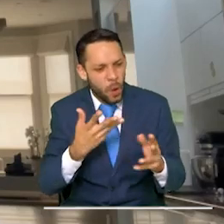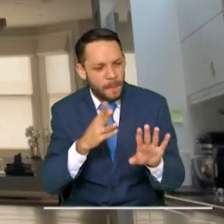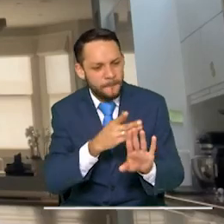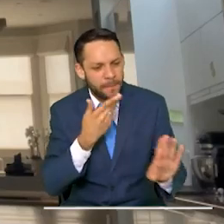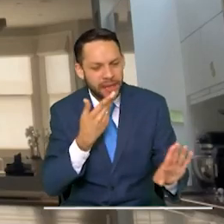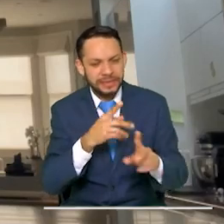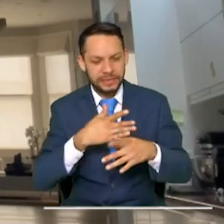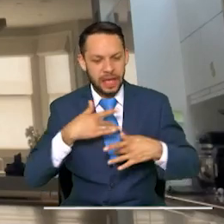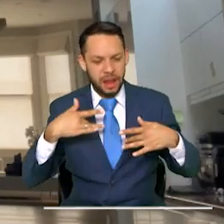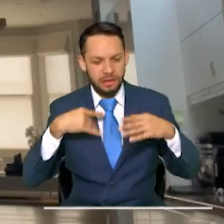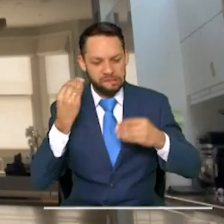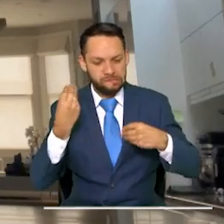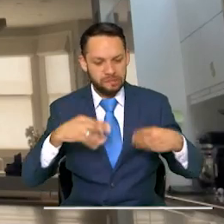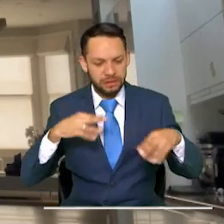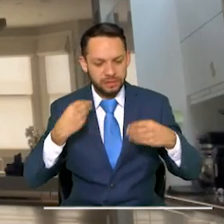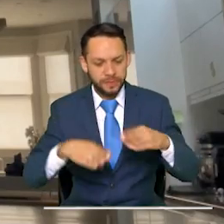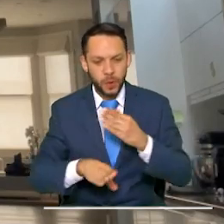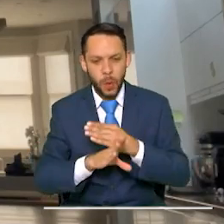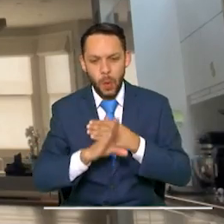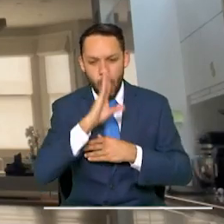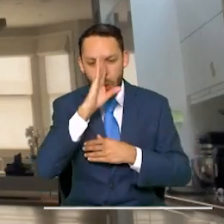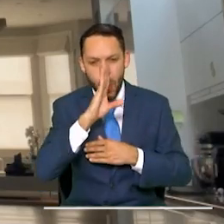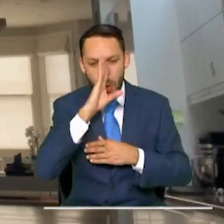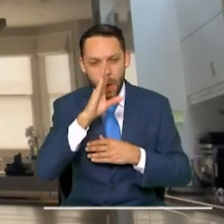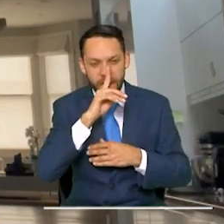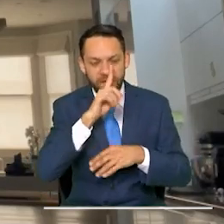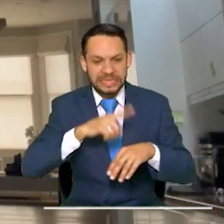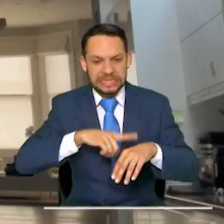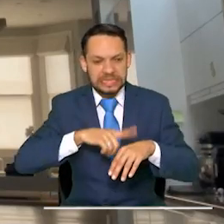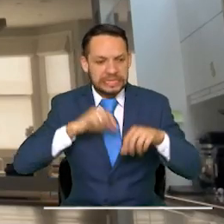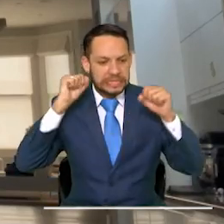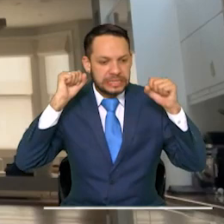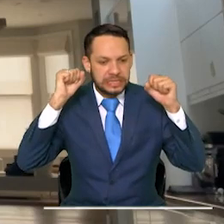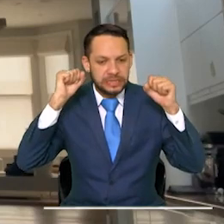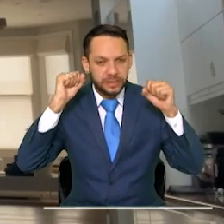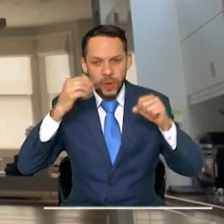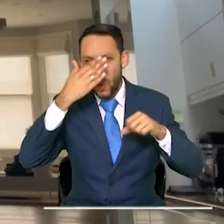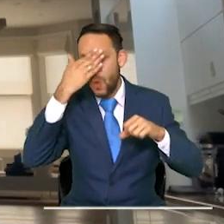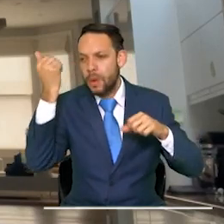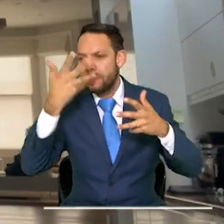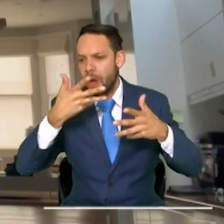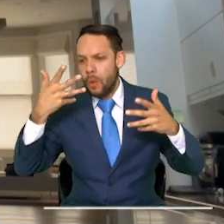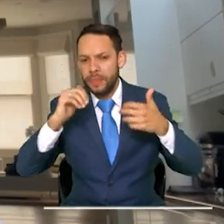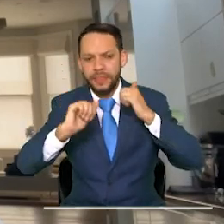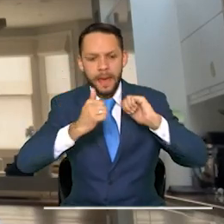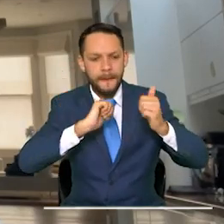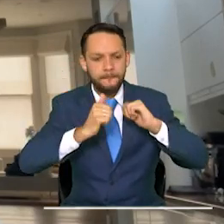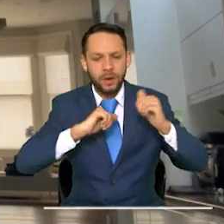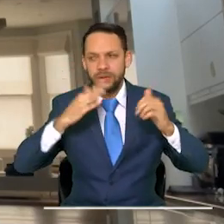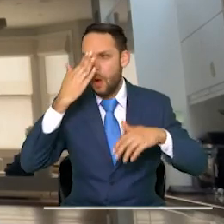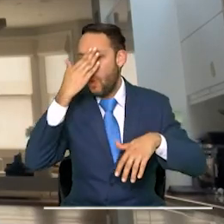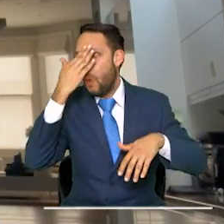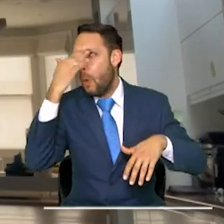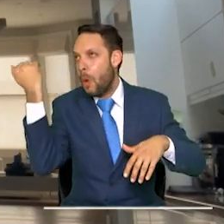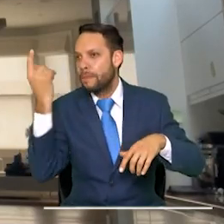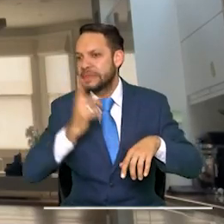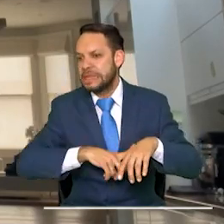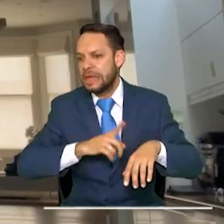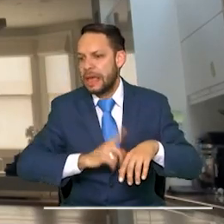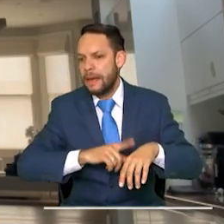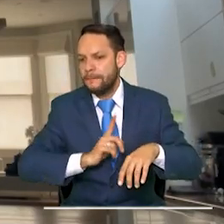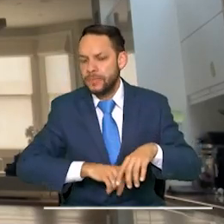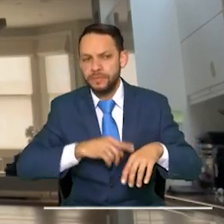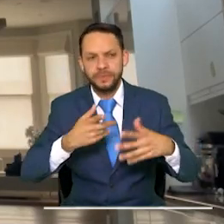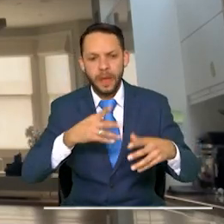salud. Caemos en la rutina del afán de todos los días, nos olvidamos de hacer deporte, nos olvidamos de tener unos espacios